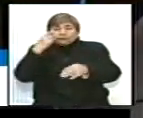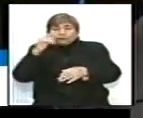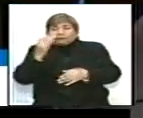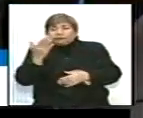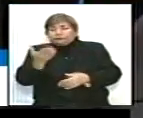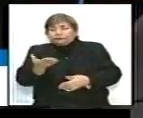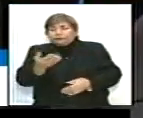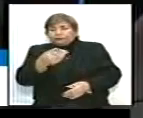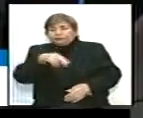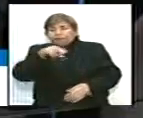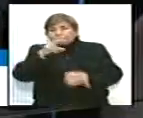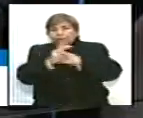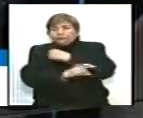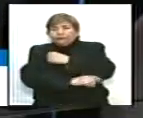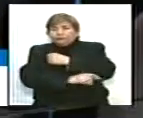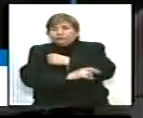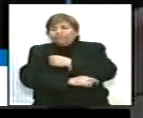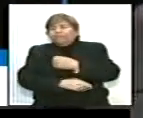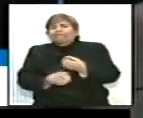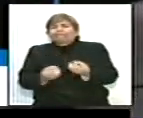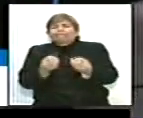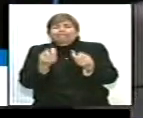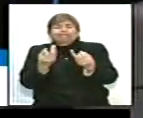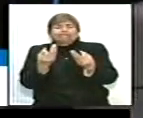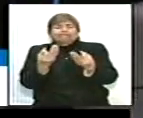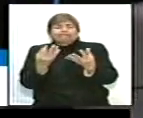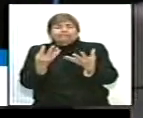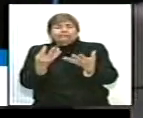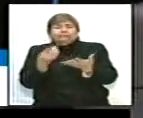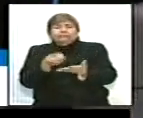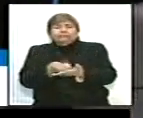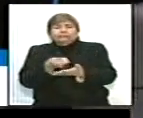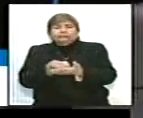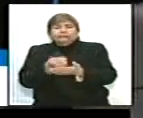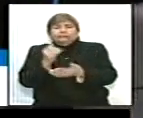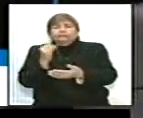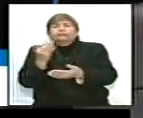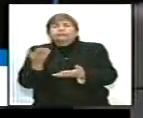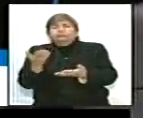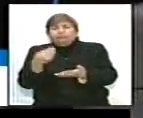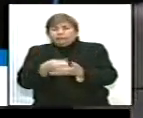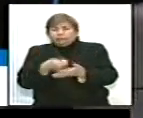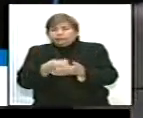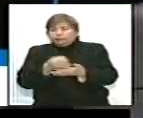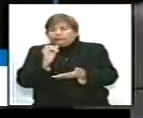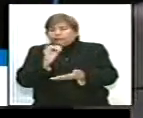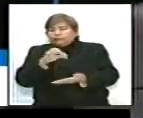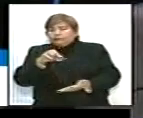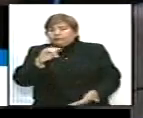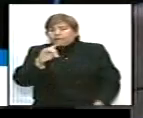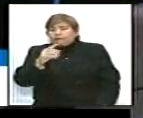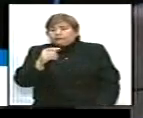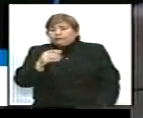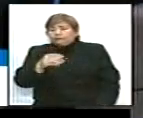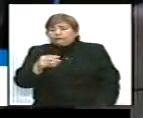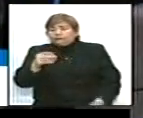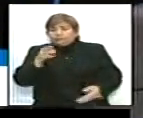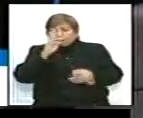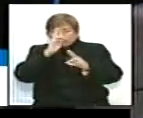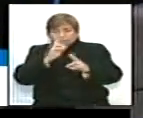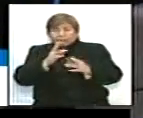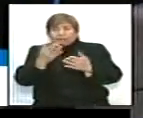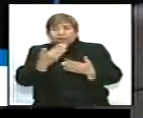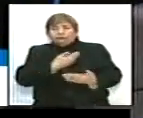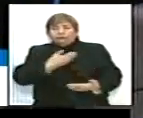país. Presidente, ¿cuánto se devuelve de impuestos si se le hace el favor a la minería en este momento? Con la venia de